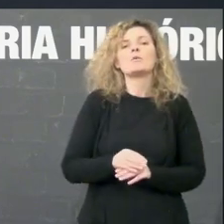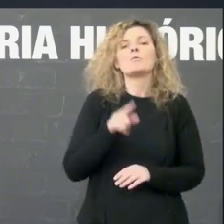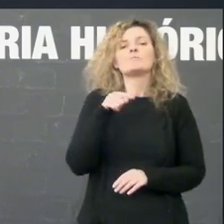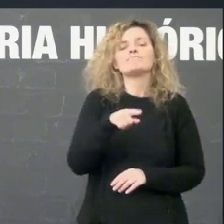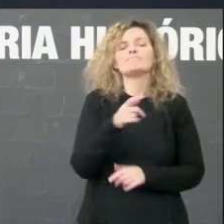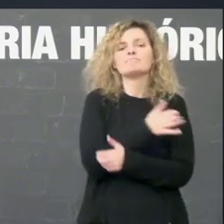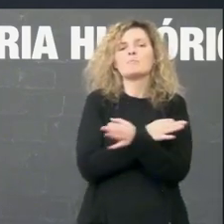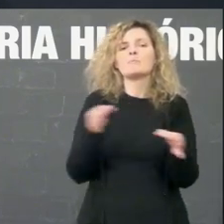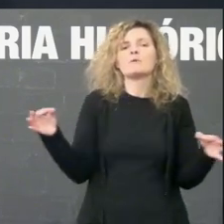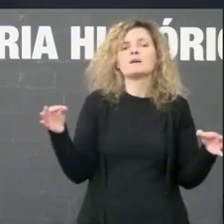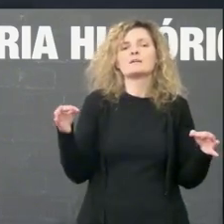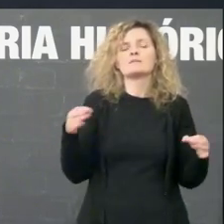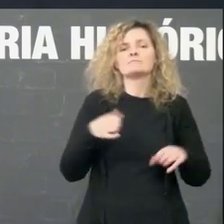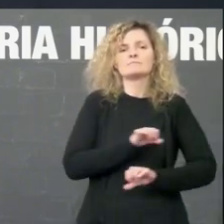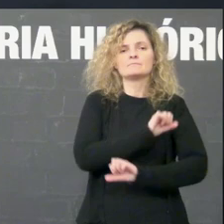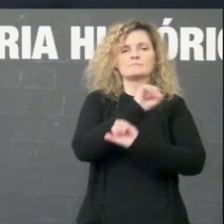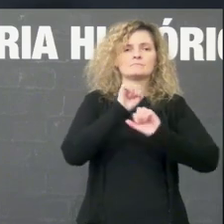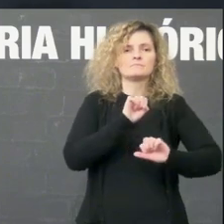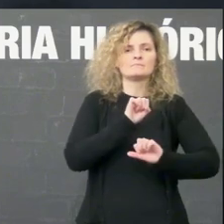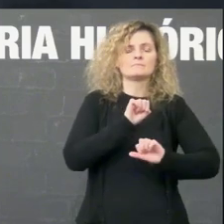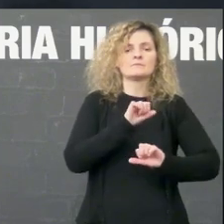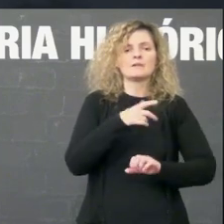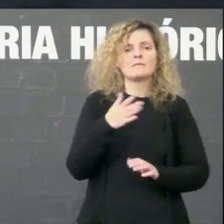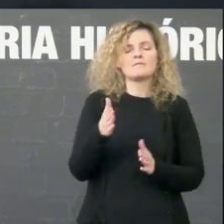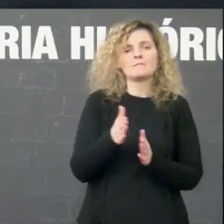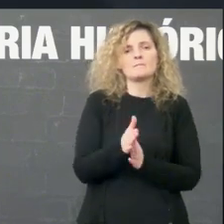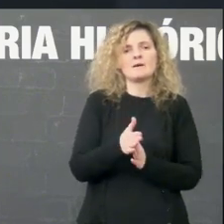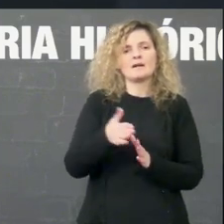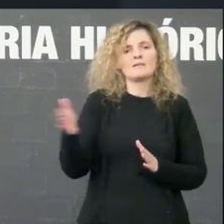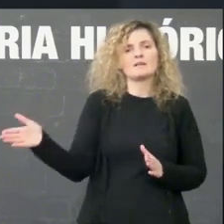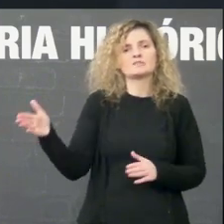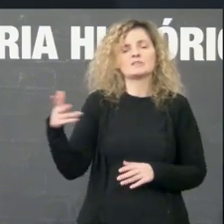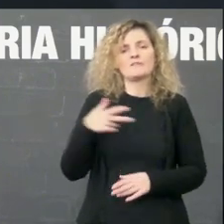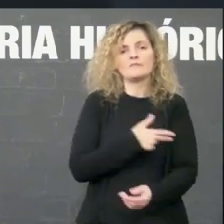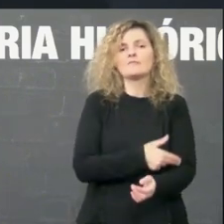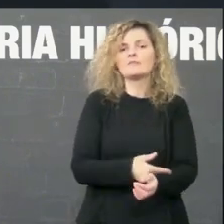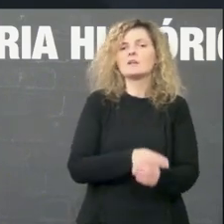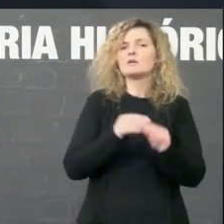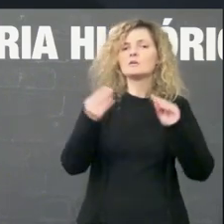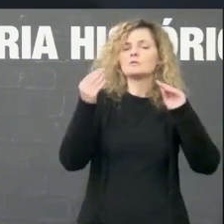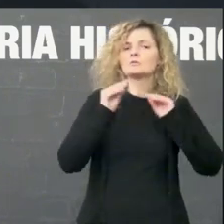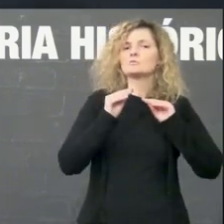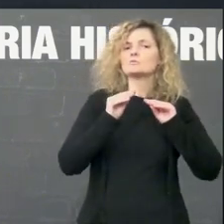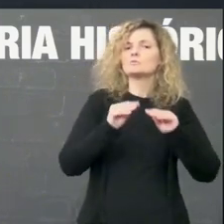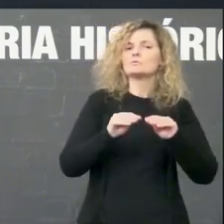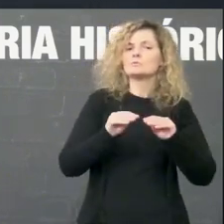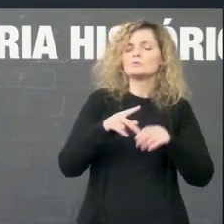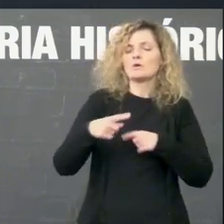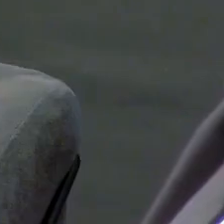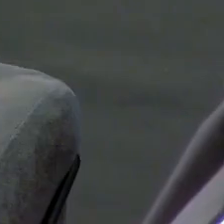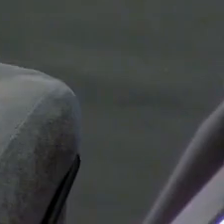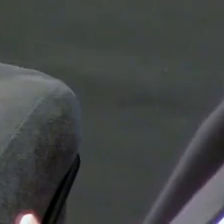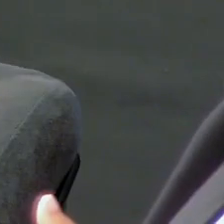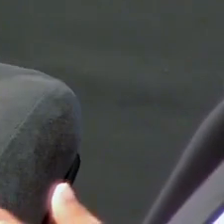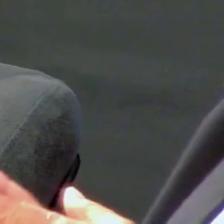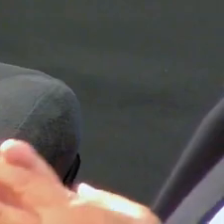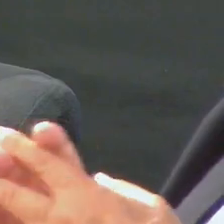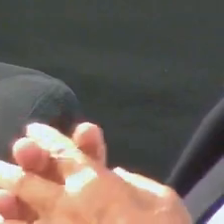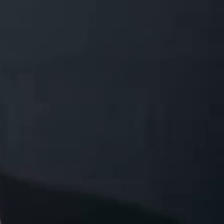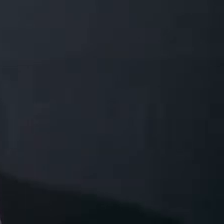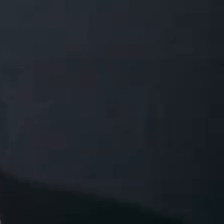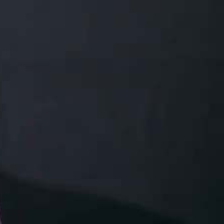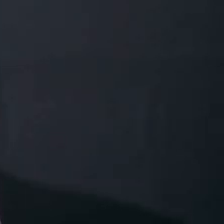o perfecto blindaje para dereita franquista e os seus herdeiros.